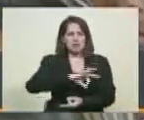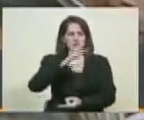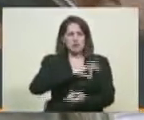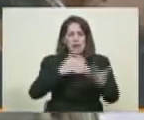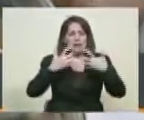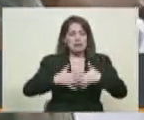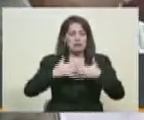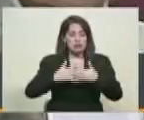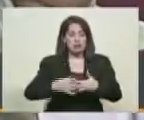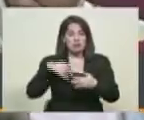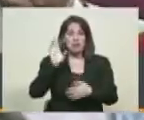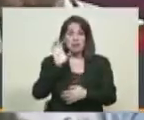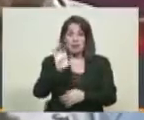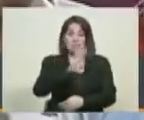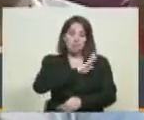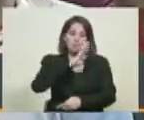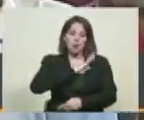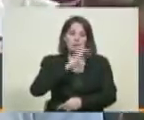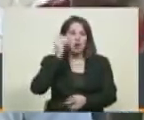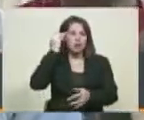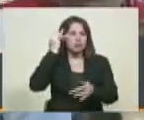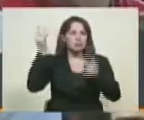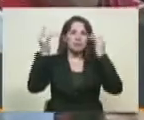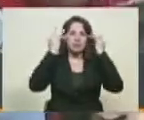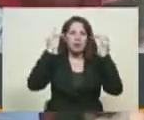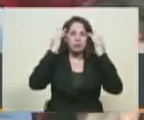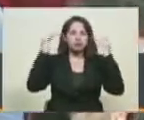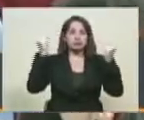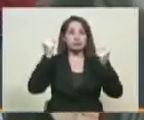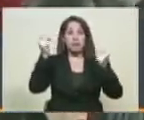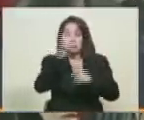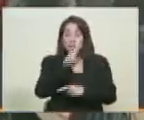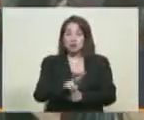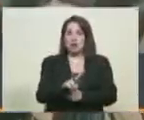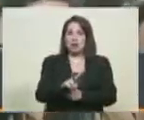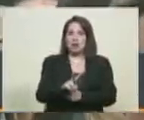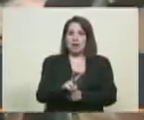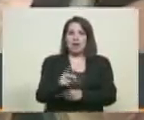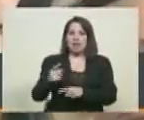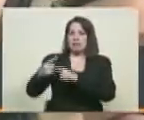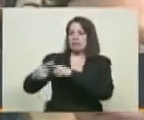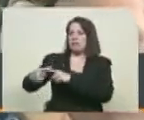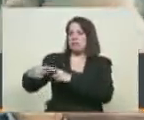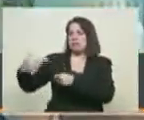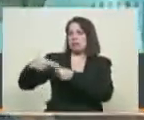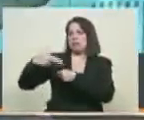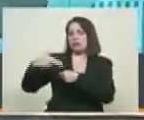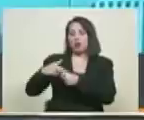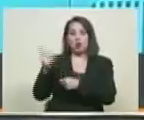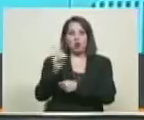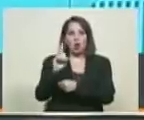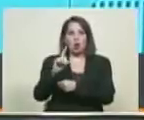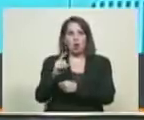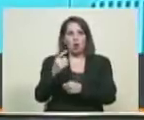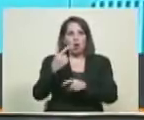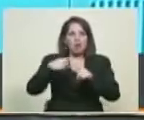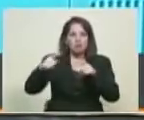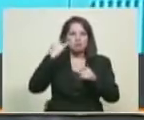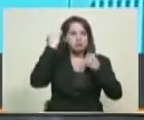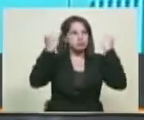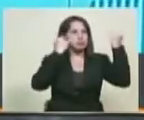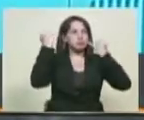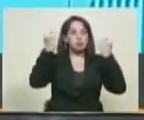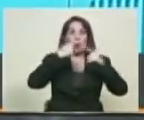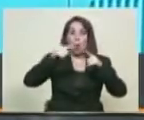el país. Industrializar. Sustituir el modelo de dependencia petrolera. Tiene razón Hipólito cuando dice